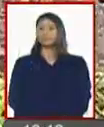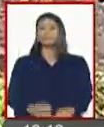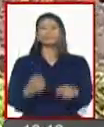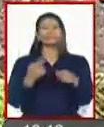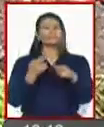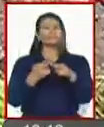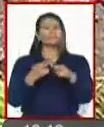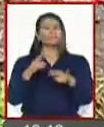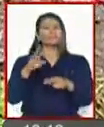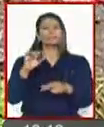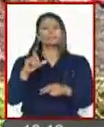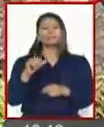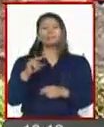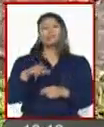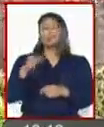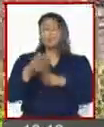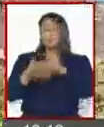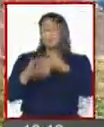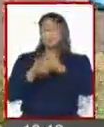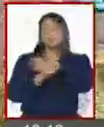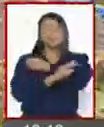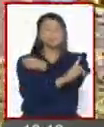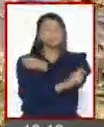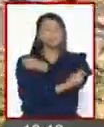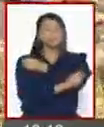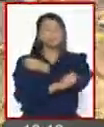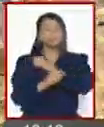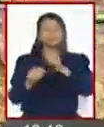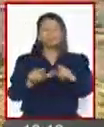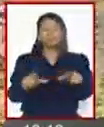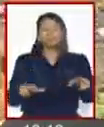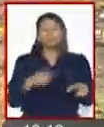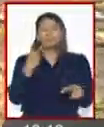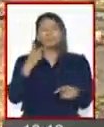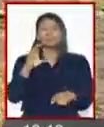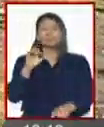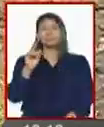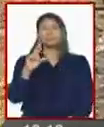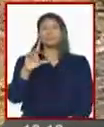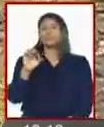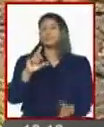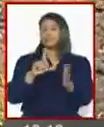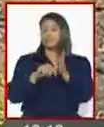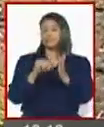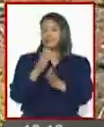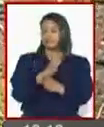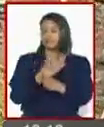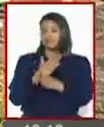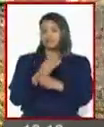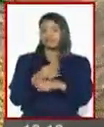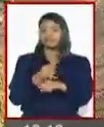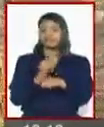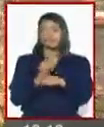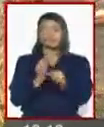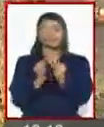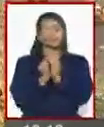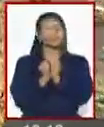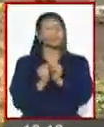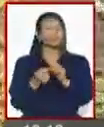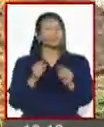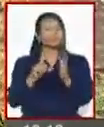Villanorte, aquí en el municipio El Torno. Este es el terreno donde Carlos Sáñez, luego de haber compartido bebidas